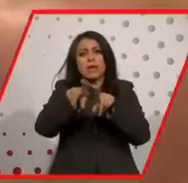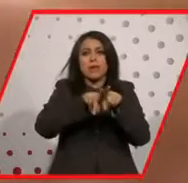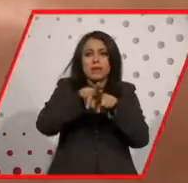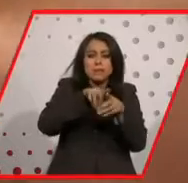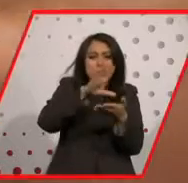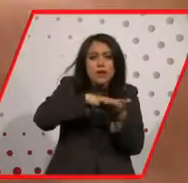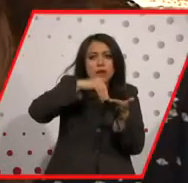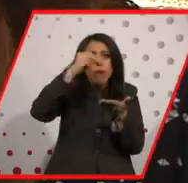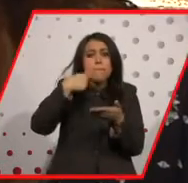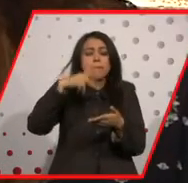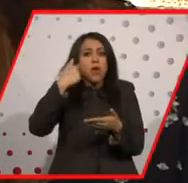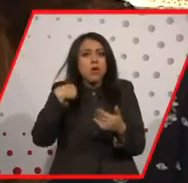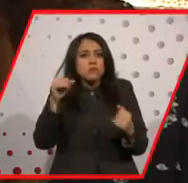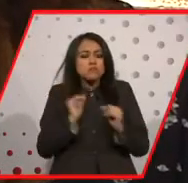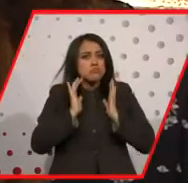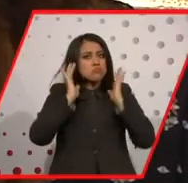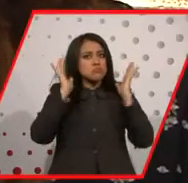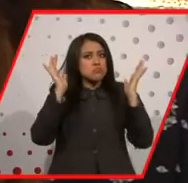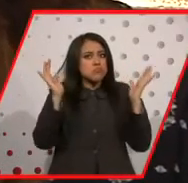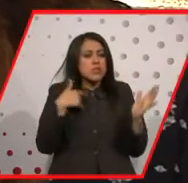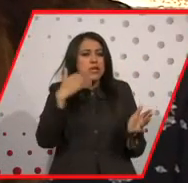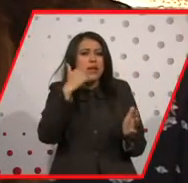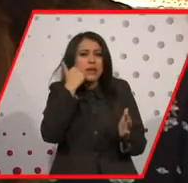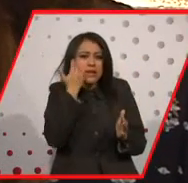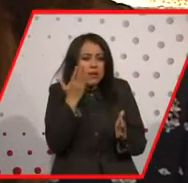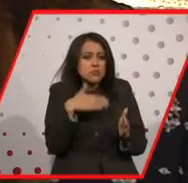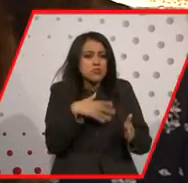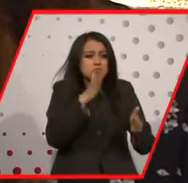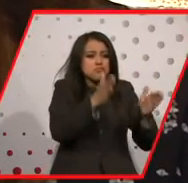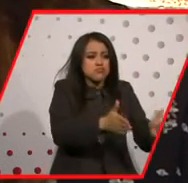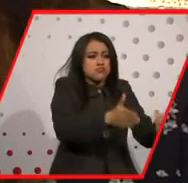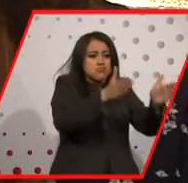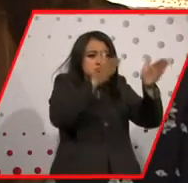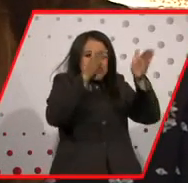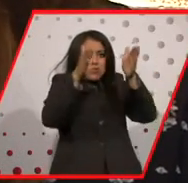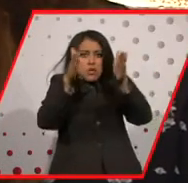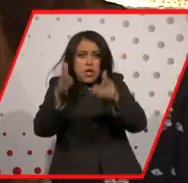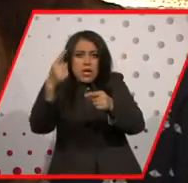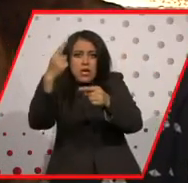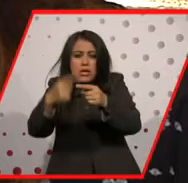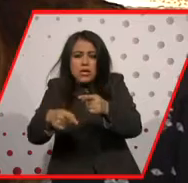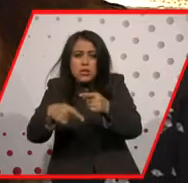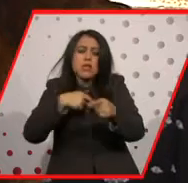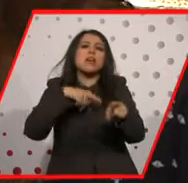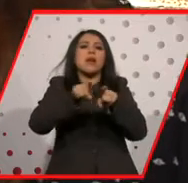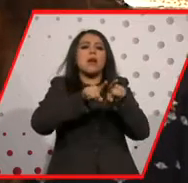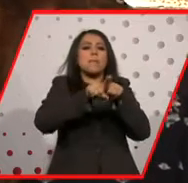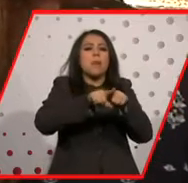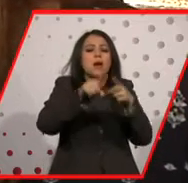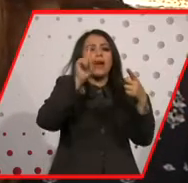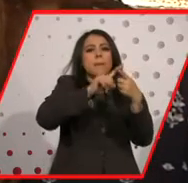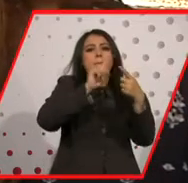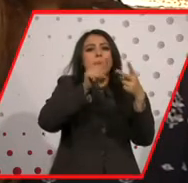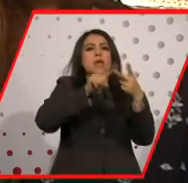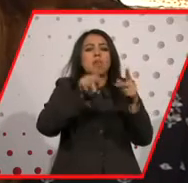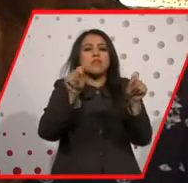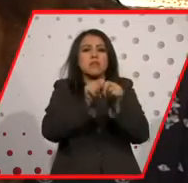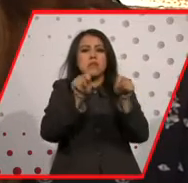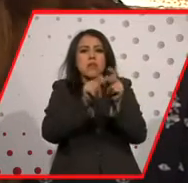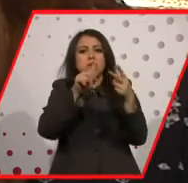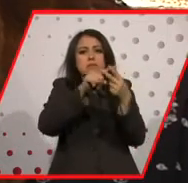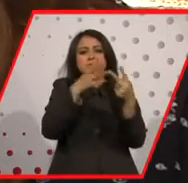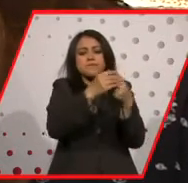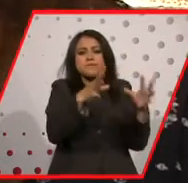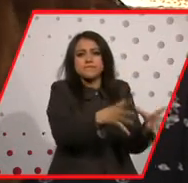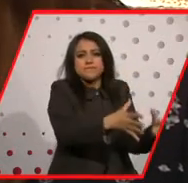una sorpresa. Decidimos sacar las cenizas de ahí de nosotros dos familiares, una hermana y una tía, y cuando llegamos nos encontramos